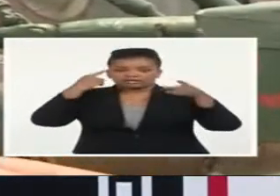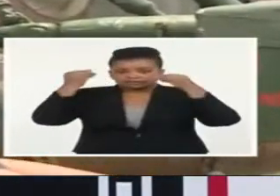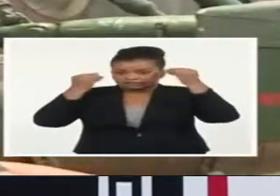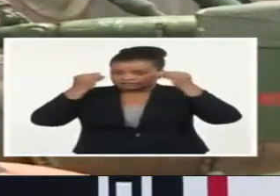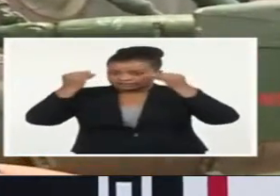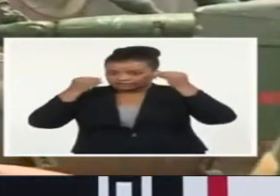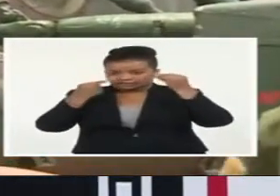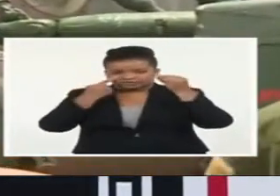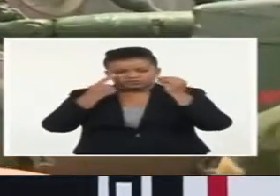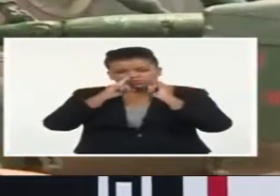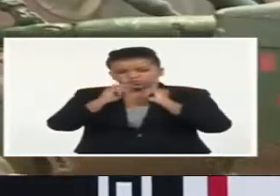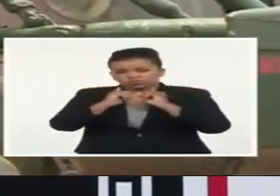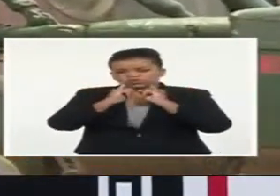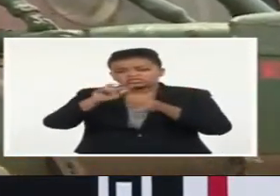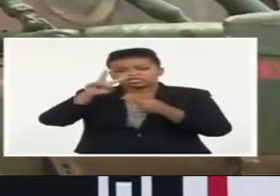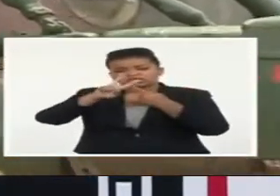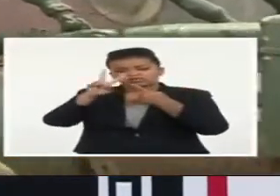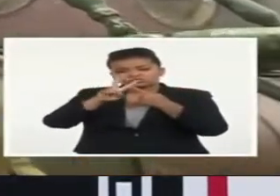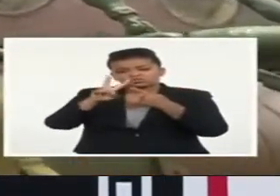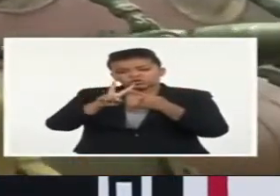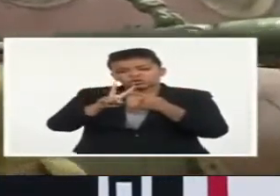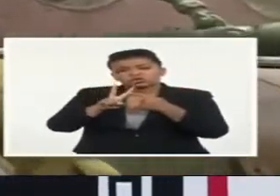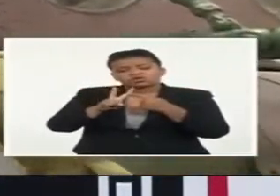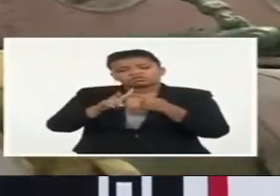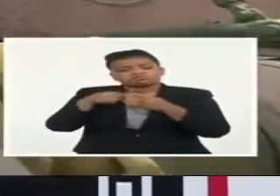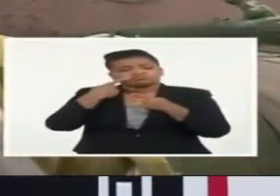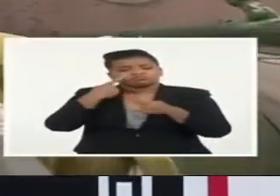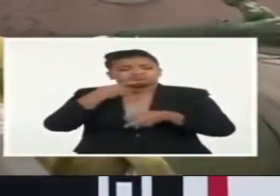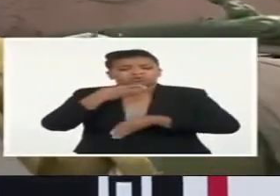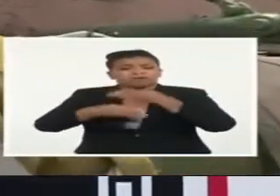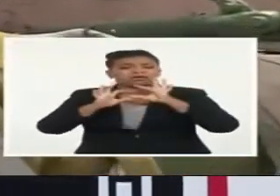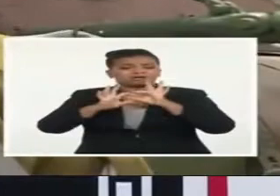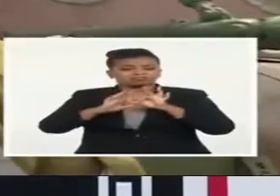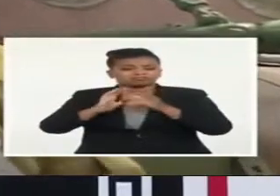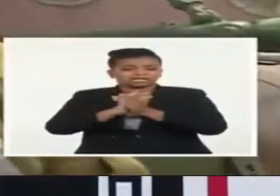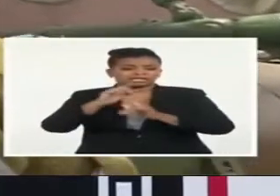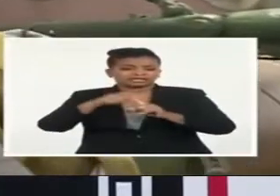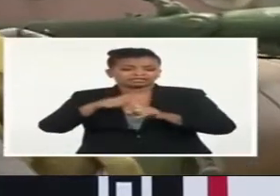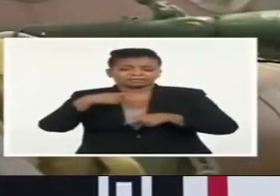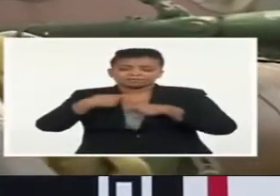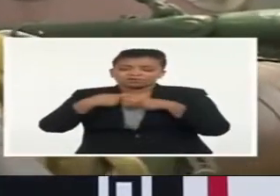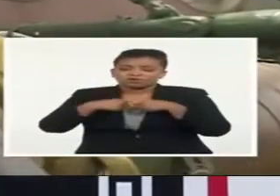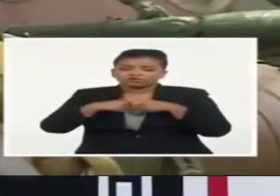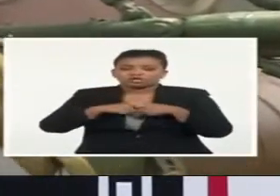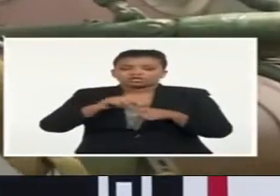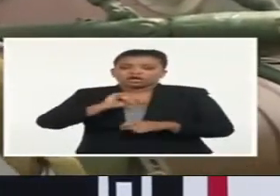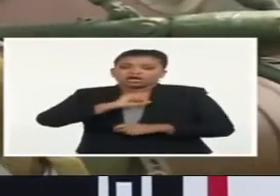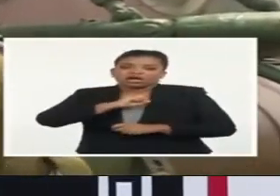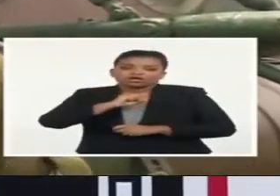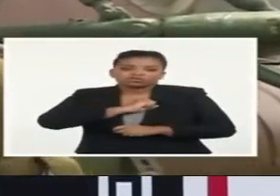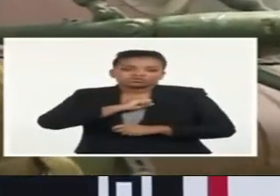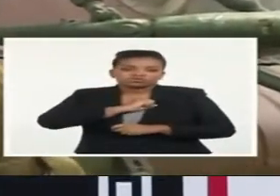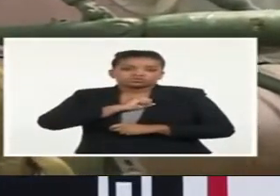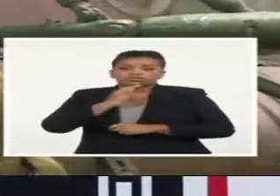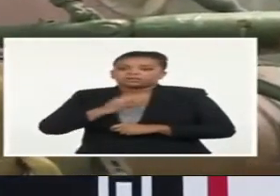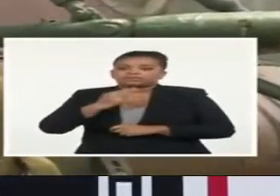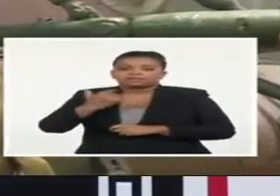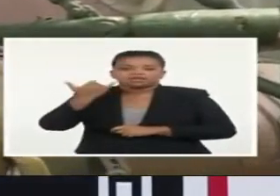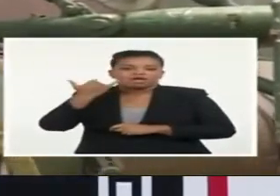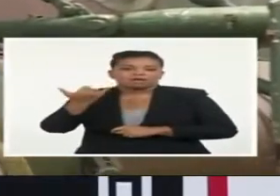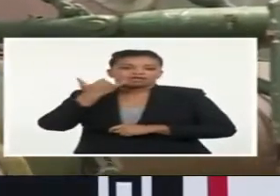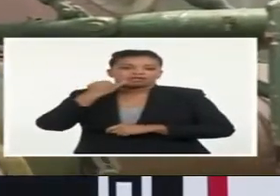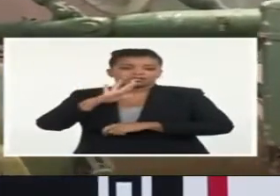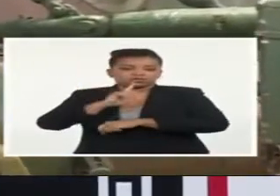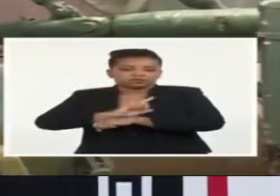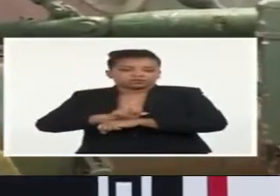grave, bien grave, porque hay que ver dónde se meten los millones de cupé.